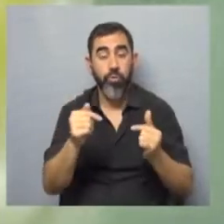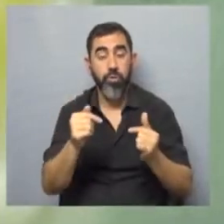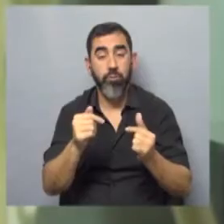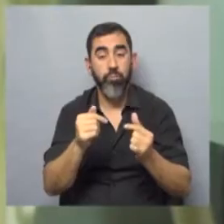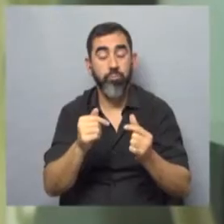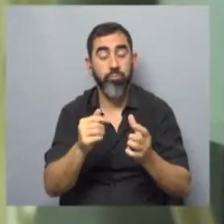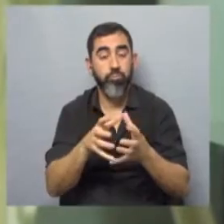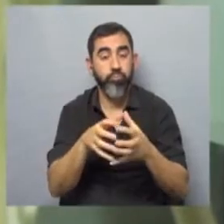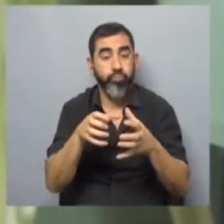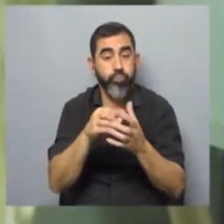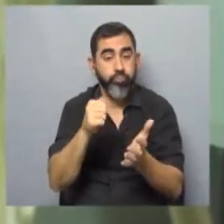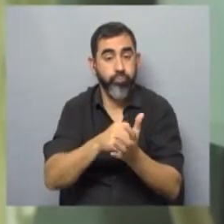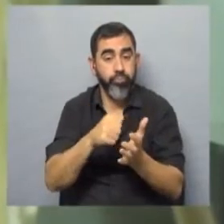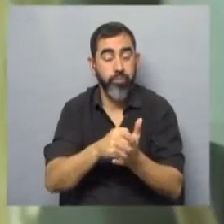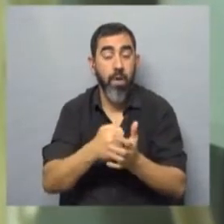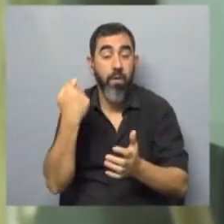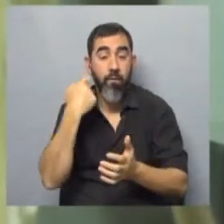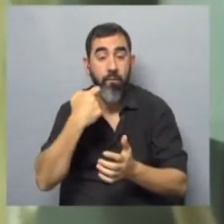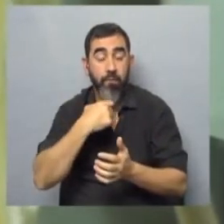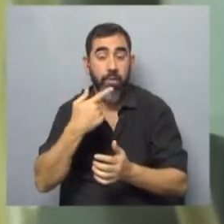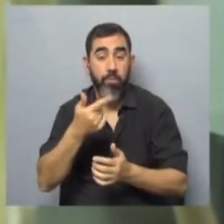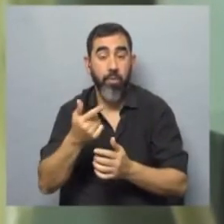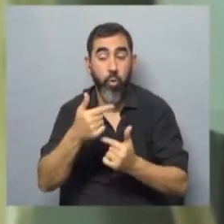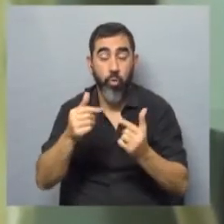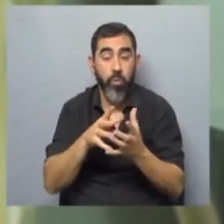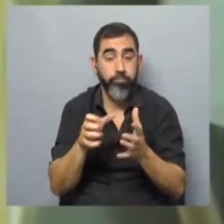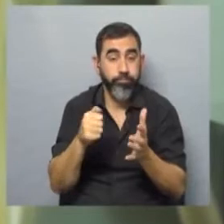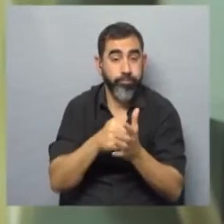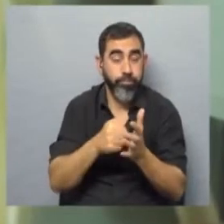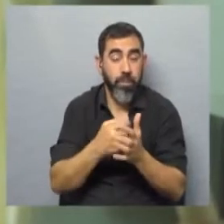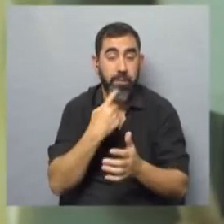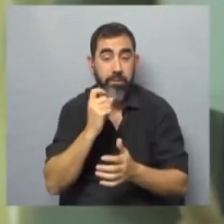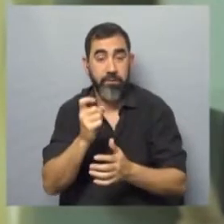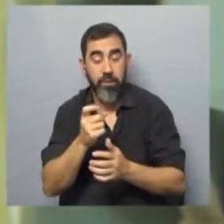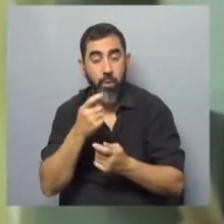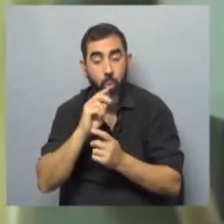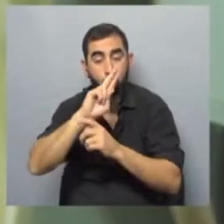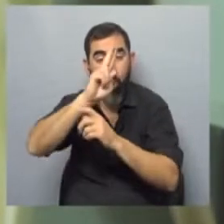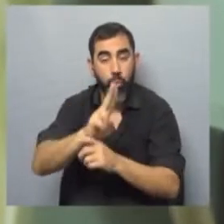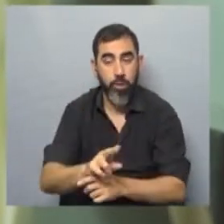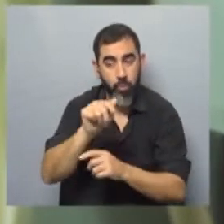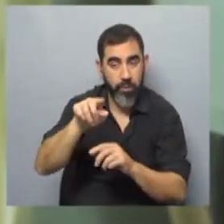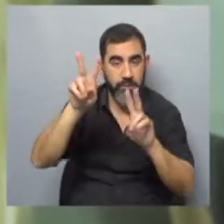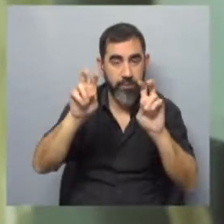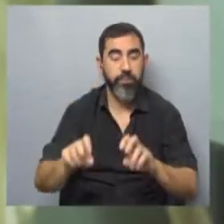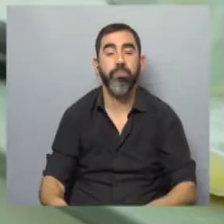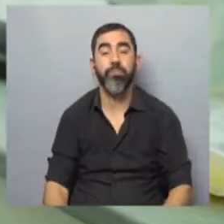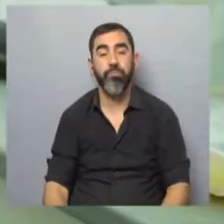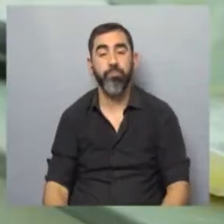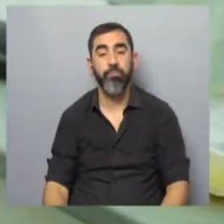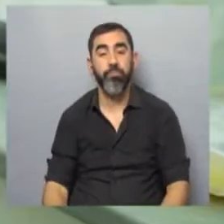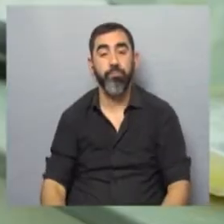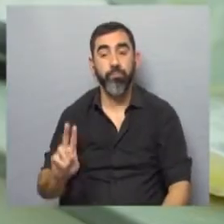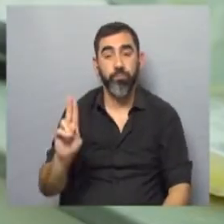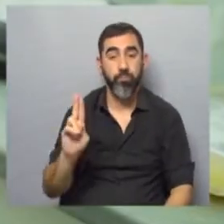coagulación y cuando hay un déficit, en este caso de factores de la coagulación, nosotros lo utilizamos. En